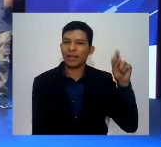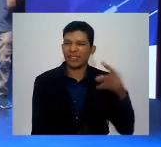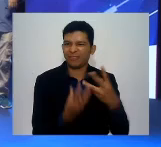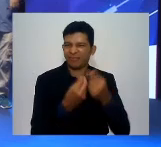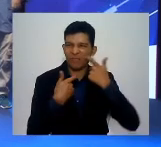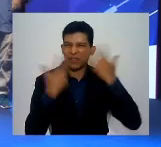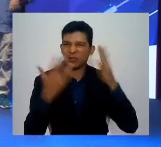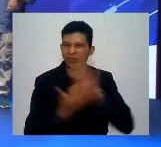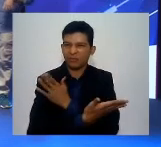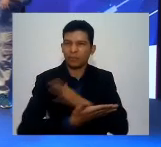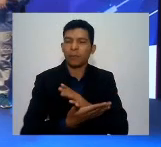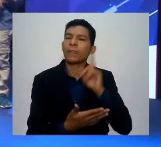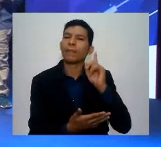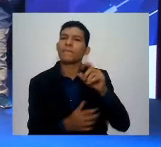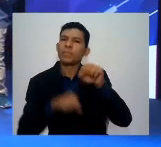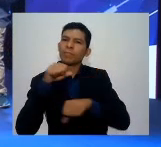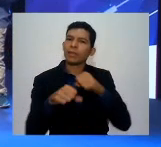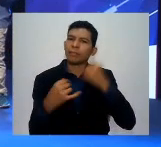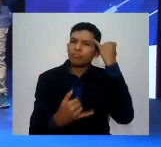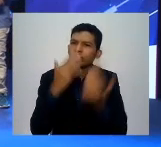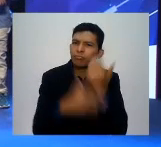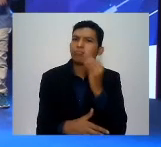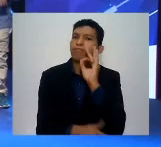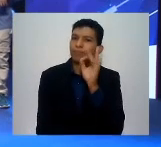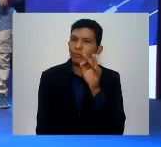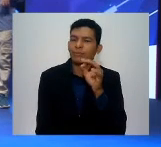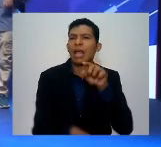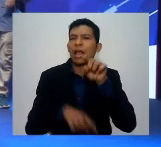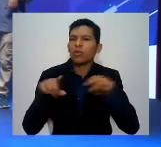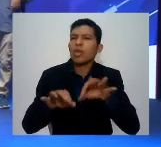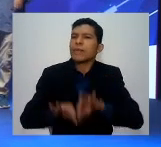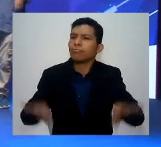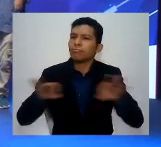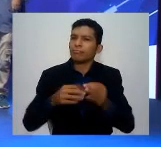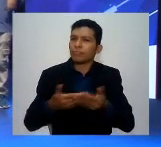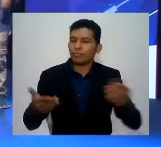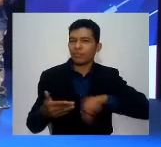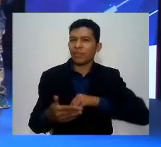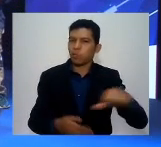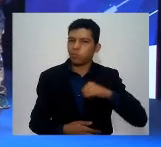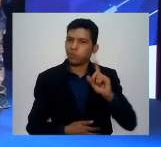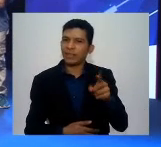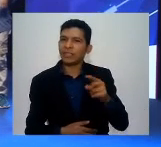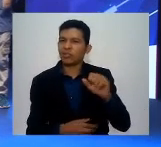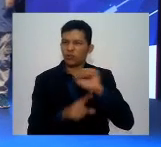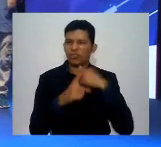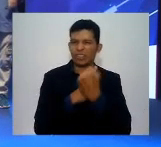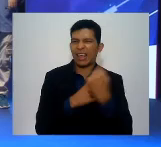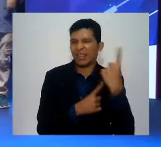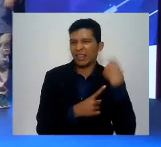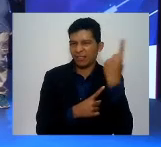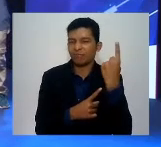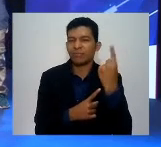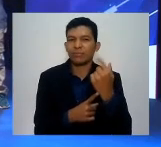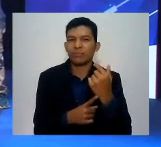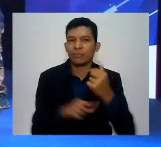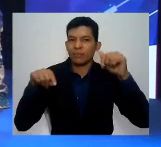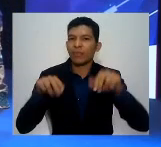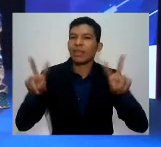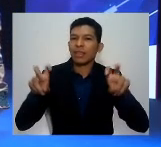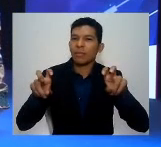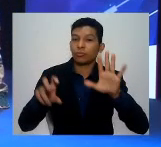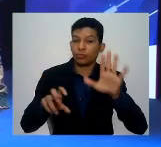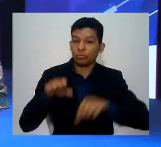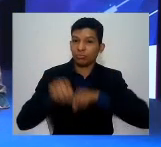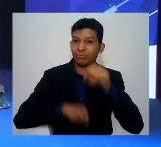en algún momento antes veíamos a gente con máscara y esos que veíamos con máscara solamente los veíamos así porque estaban haciendo entrenamiento